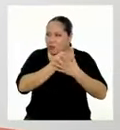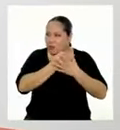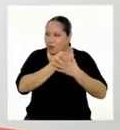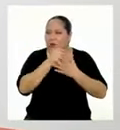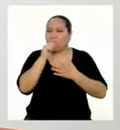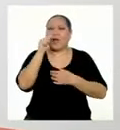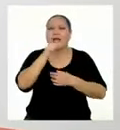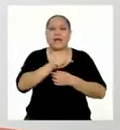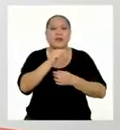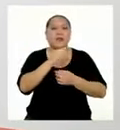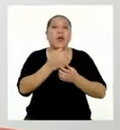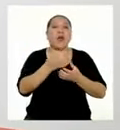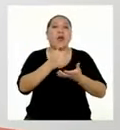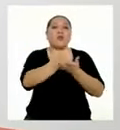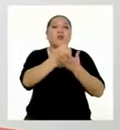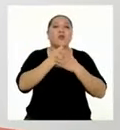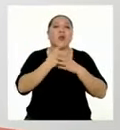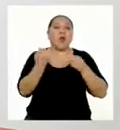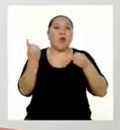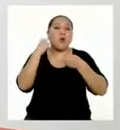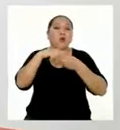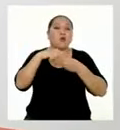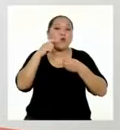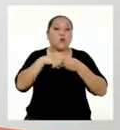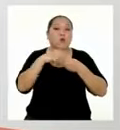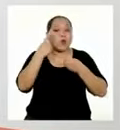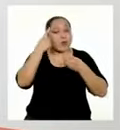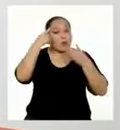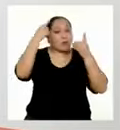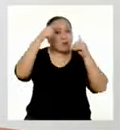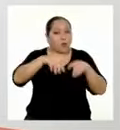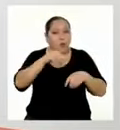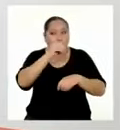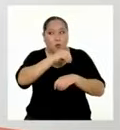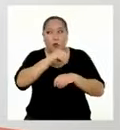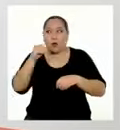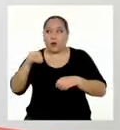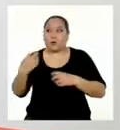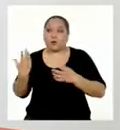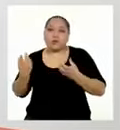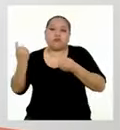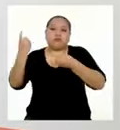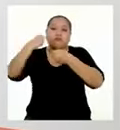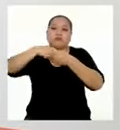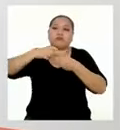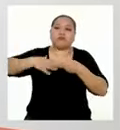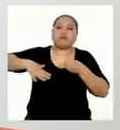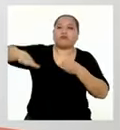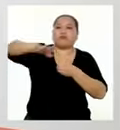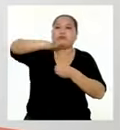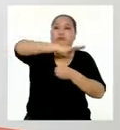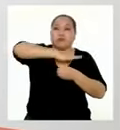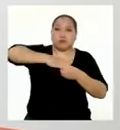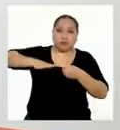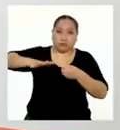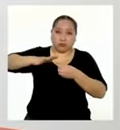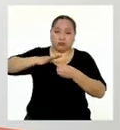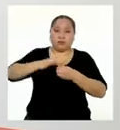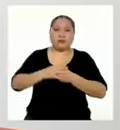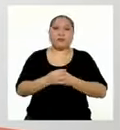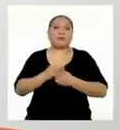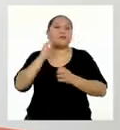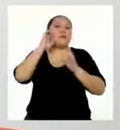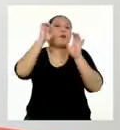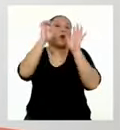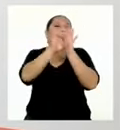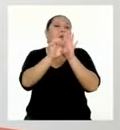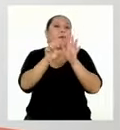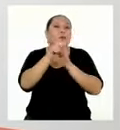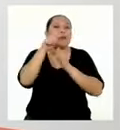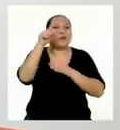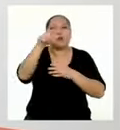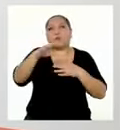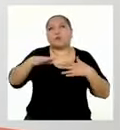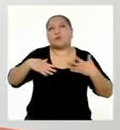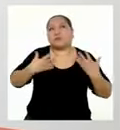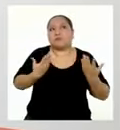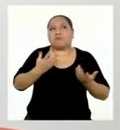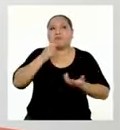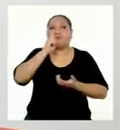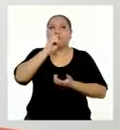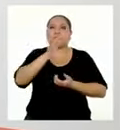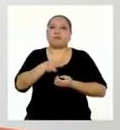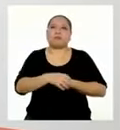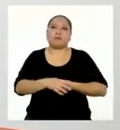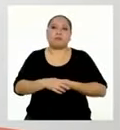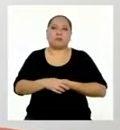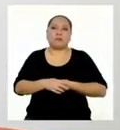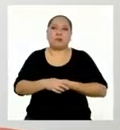a incluirnos en nuestros acuerdos, pues nos involucran a nosotros. Por ejemplo, tú podrías